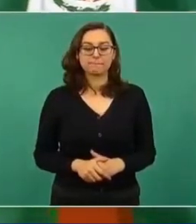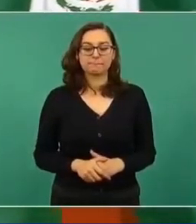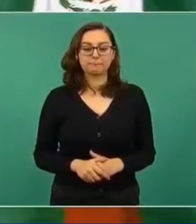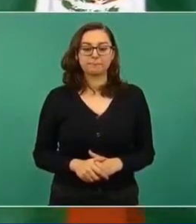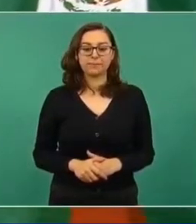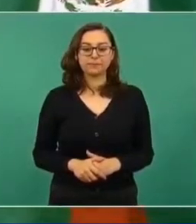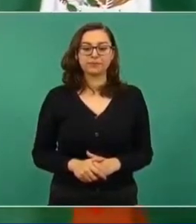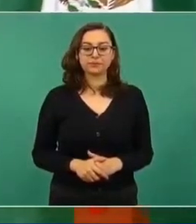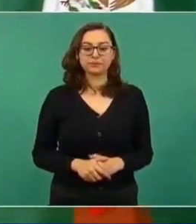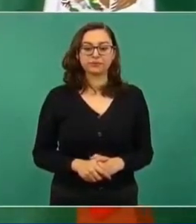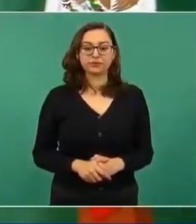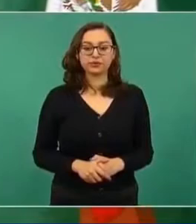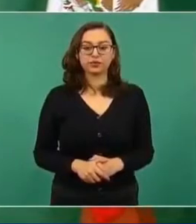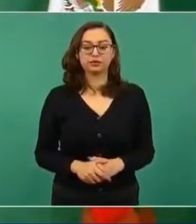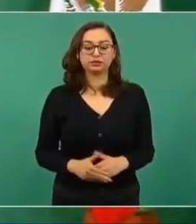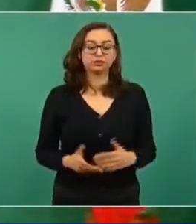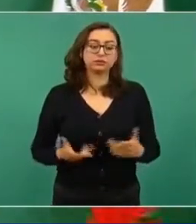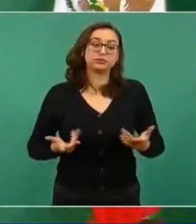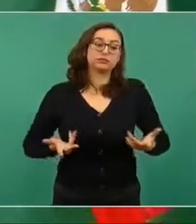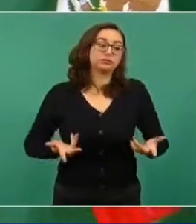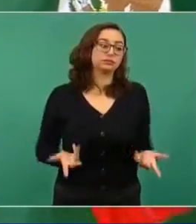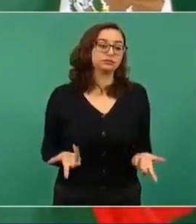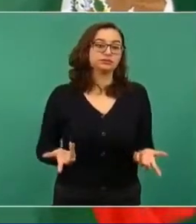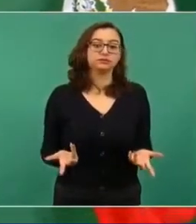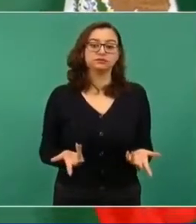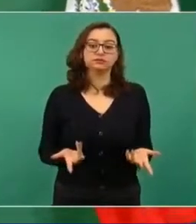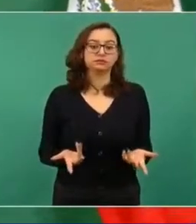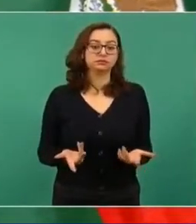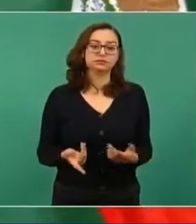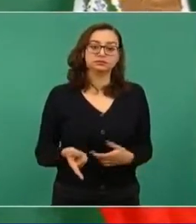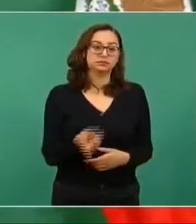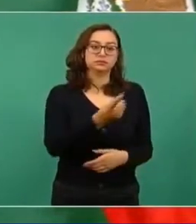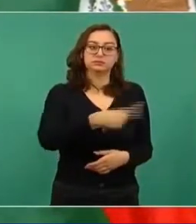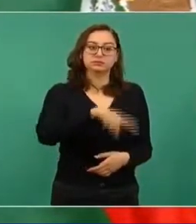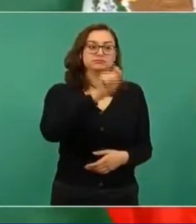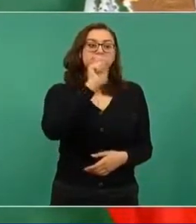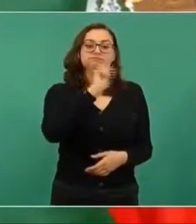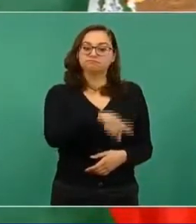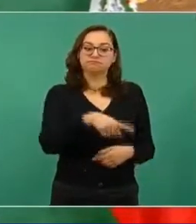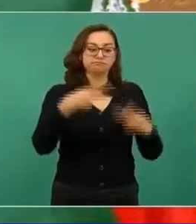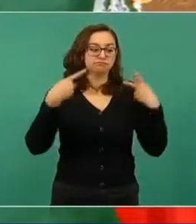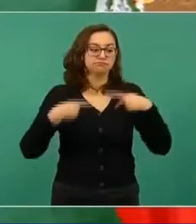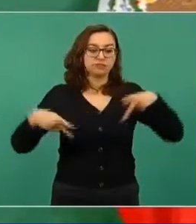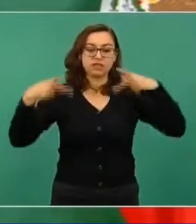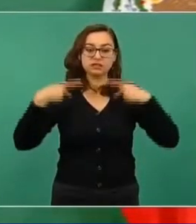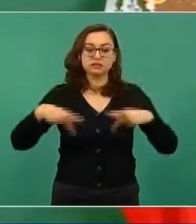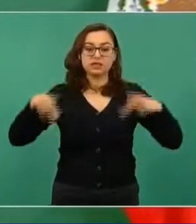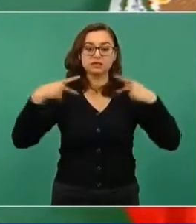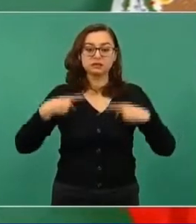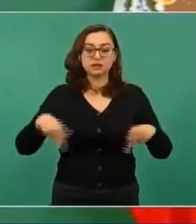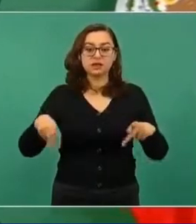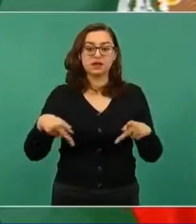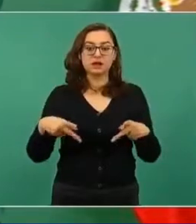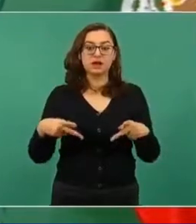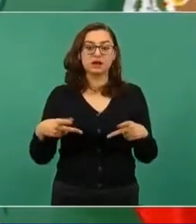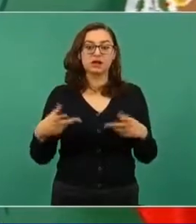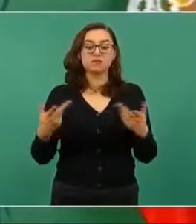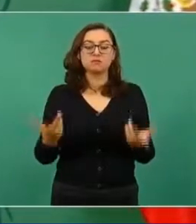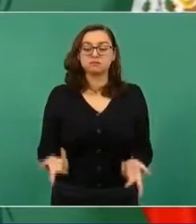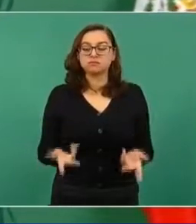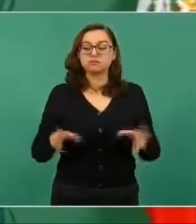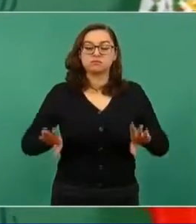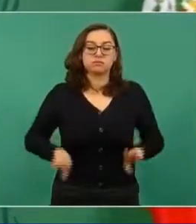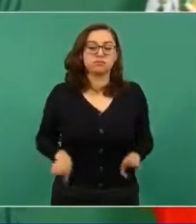Aquí intervienen pues los mismos elementos que hemos